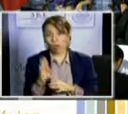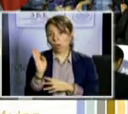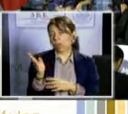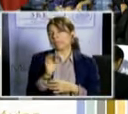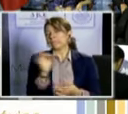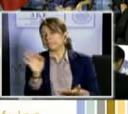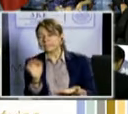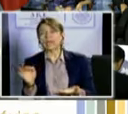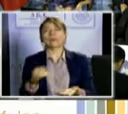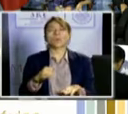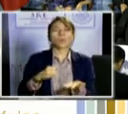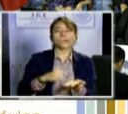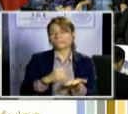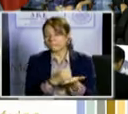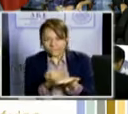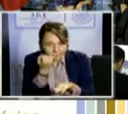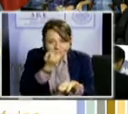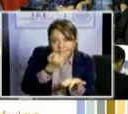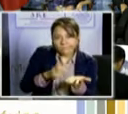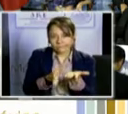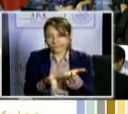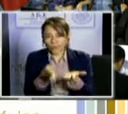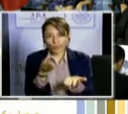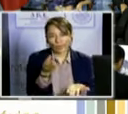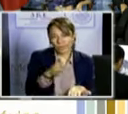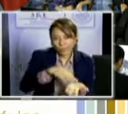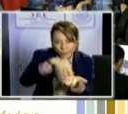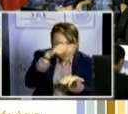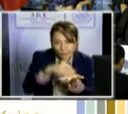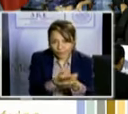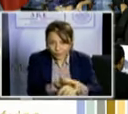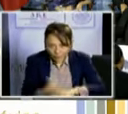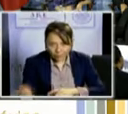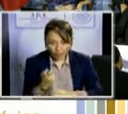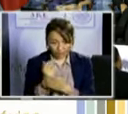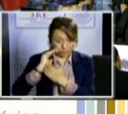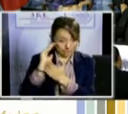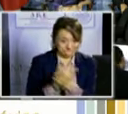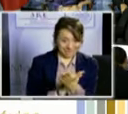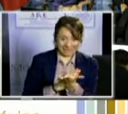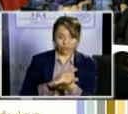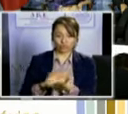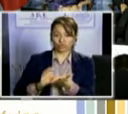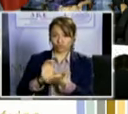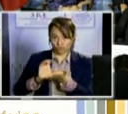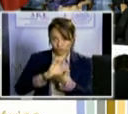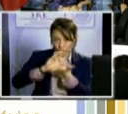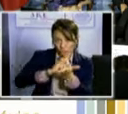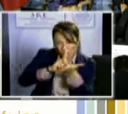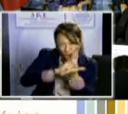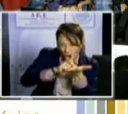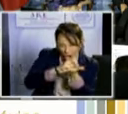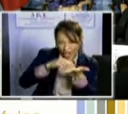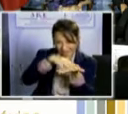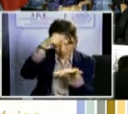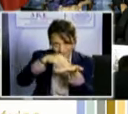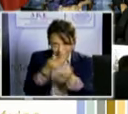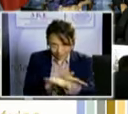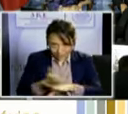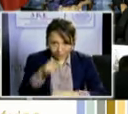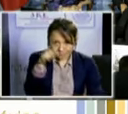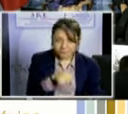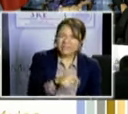se pudiera subir el precio de la cocaína en Estados Unidos. Eso es una locura. Y de hecho, los expertos que estaban diciendo ahí, los que